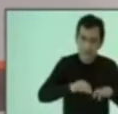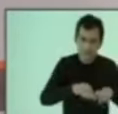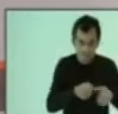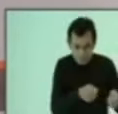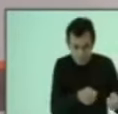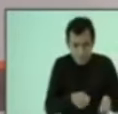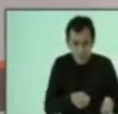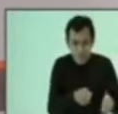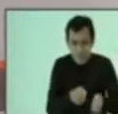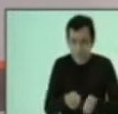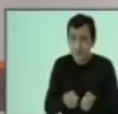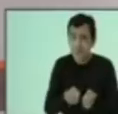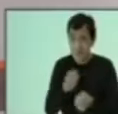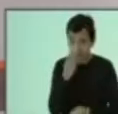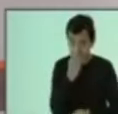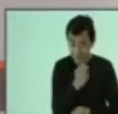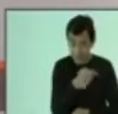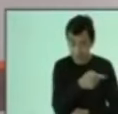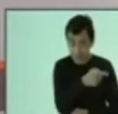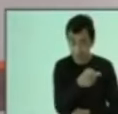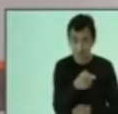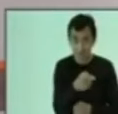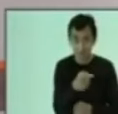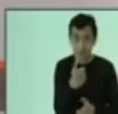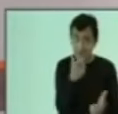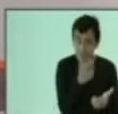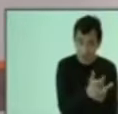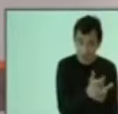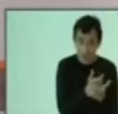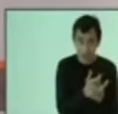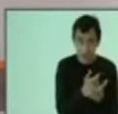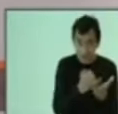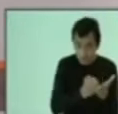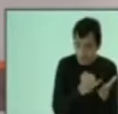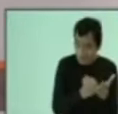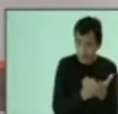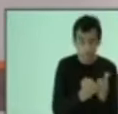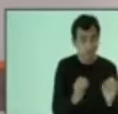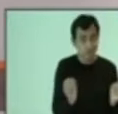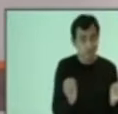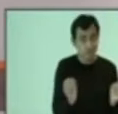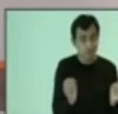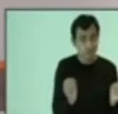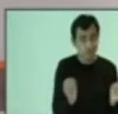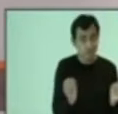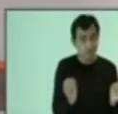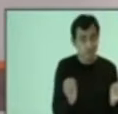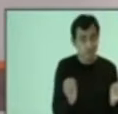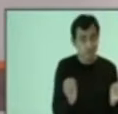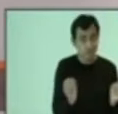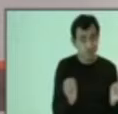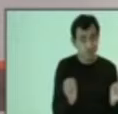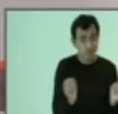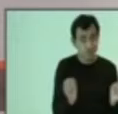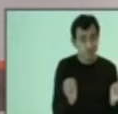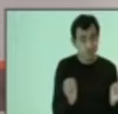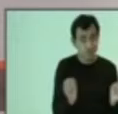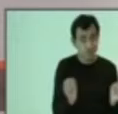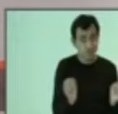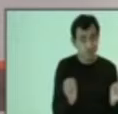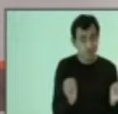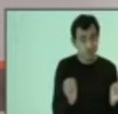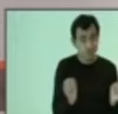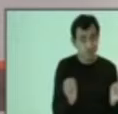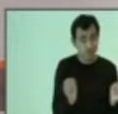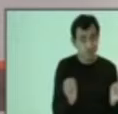lo general, pertenecen al sector informal, por lo que las mujeres que han migrado tienen acceso limitado o nulo